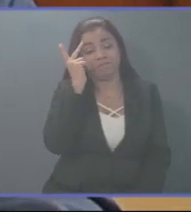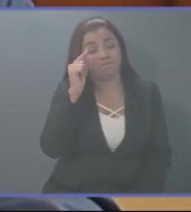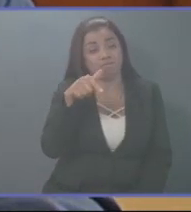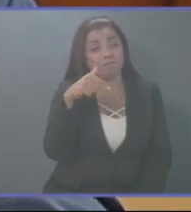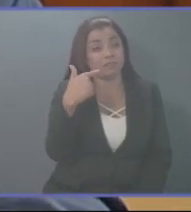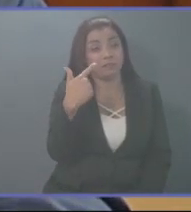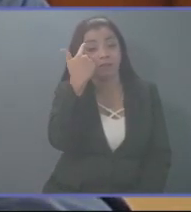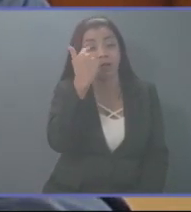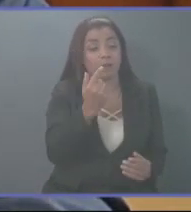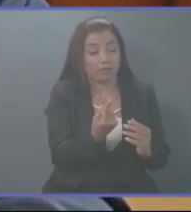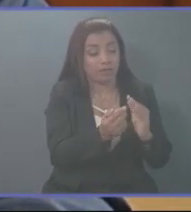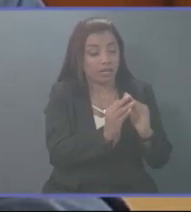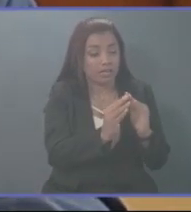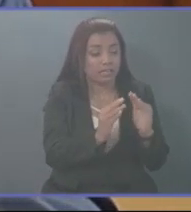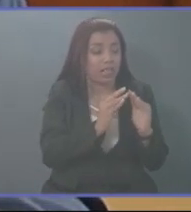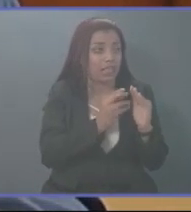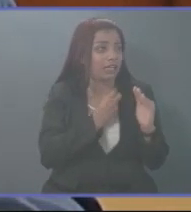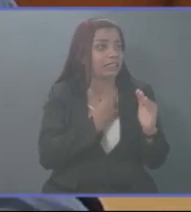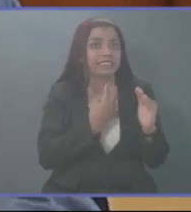de desplazamiento,